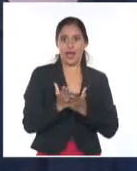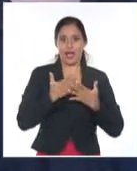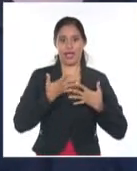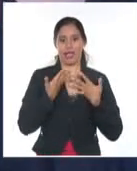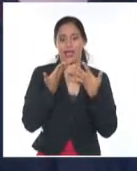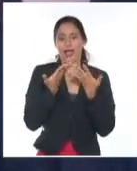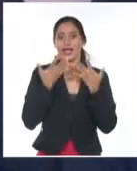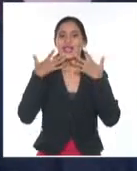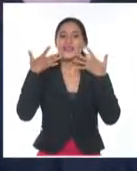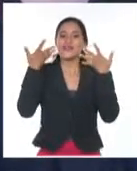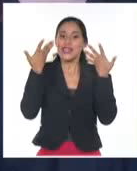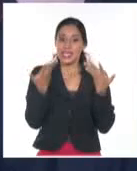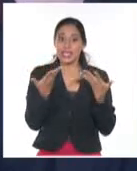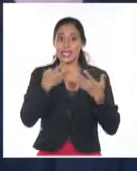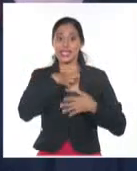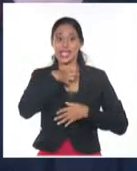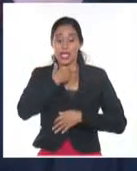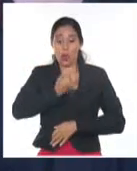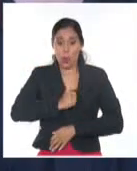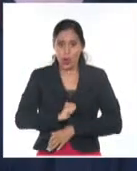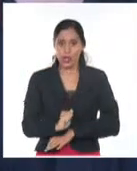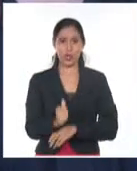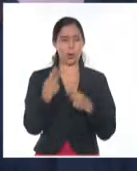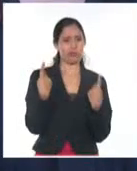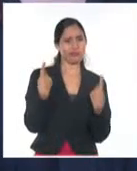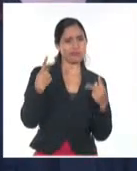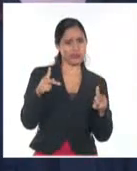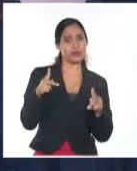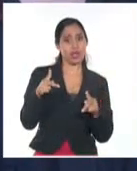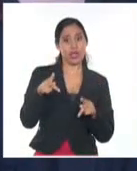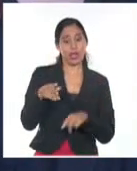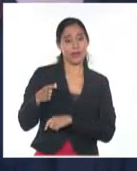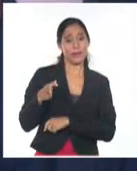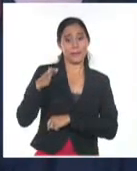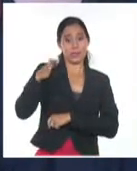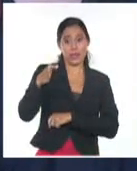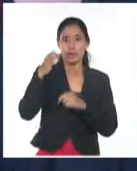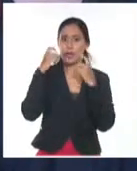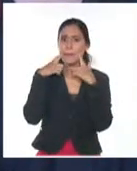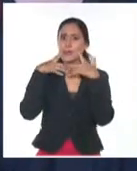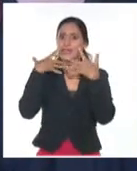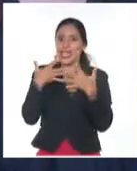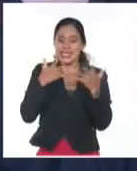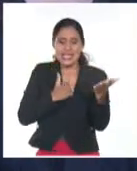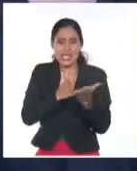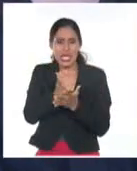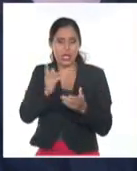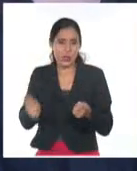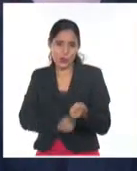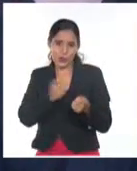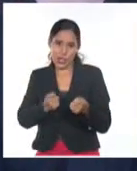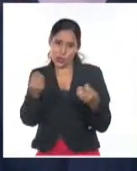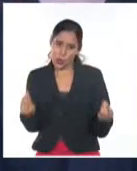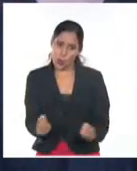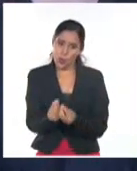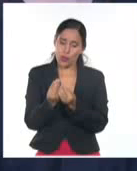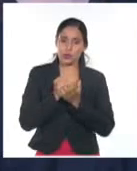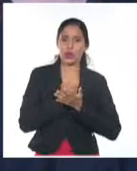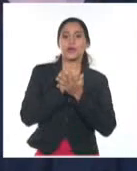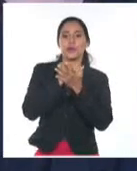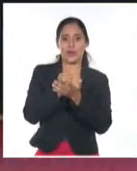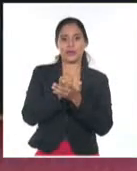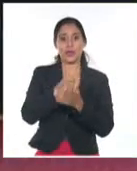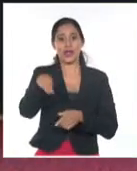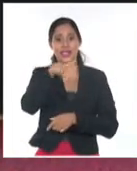como hijo, como profesional el día de mañana. Y nada, seguir luchando y que siga así con